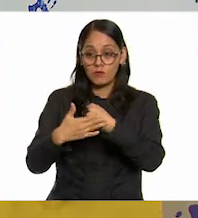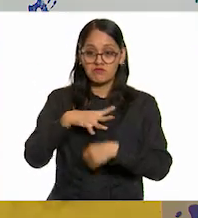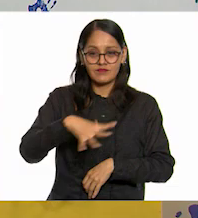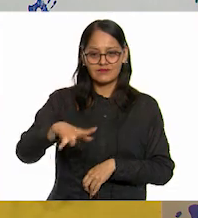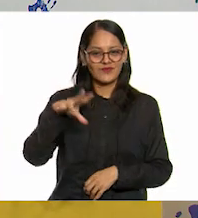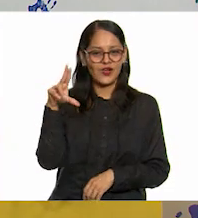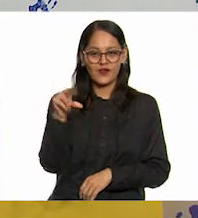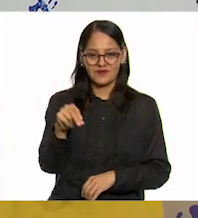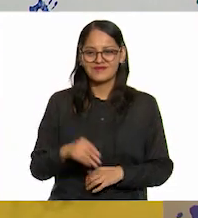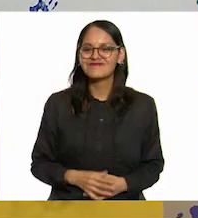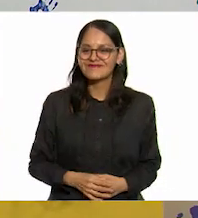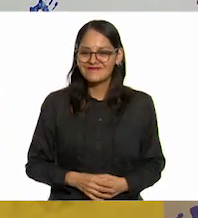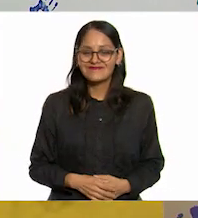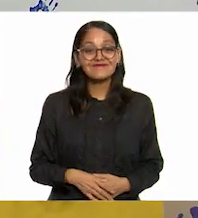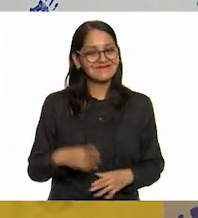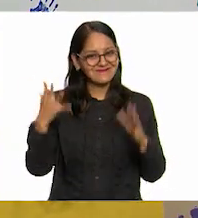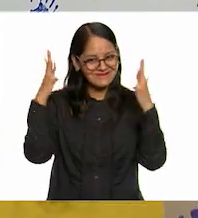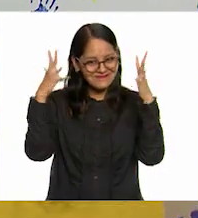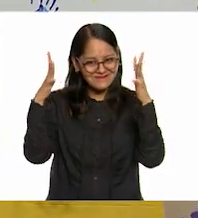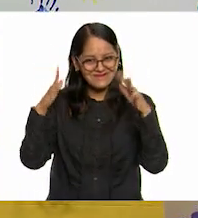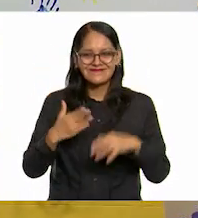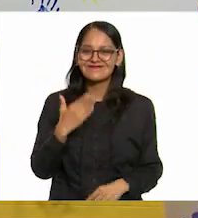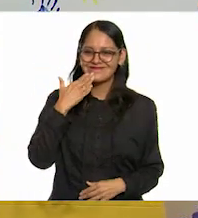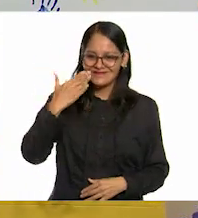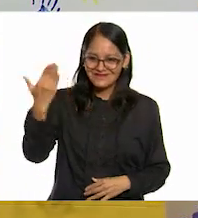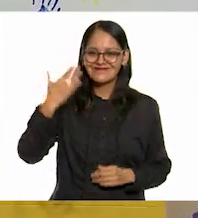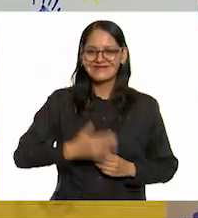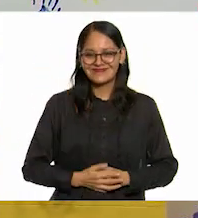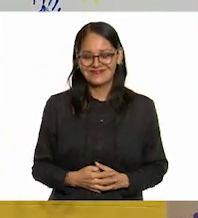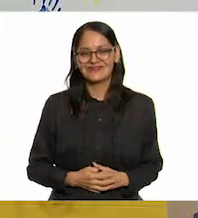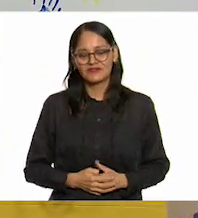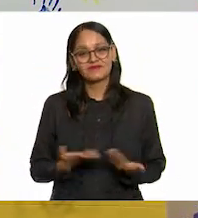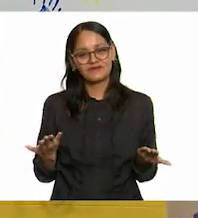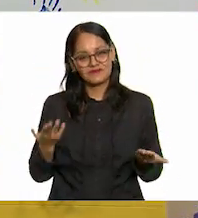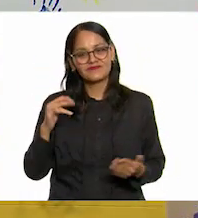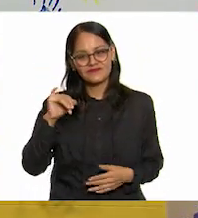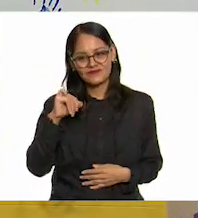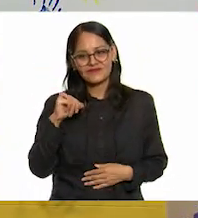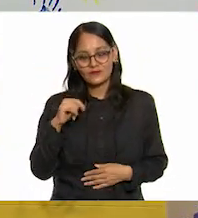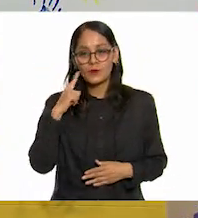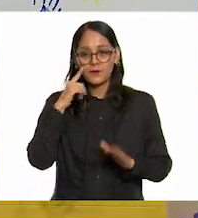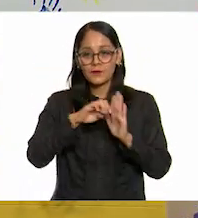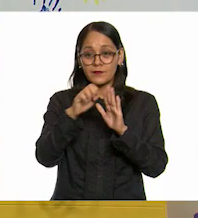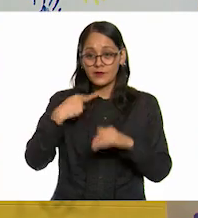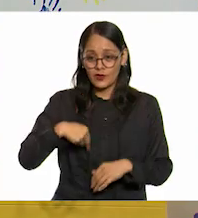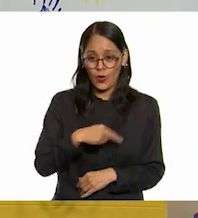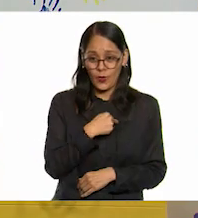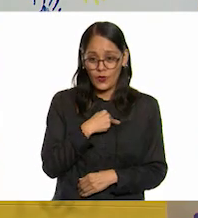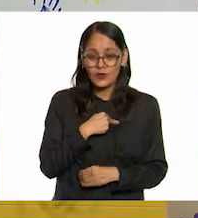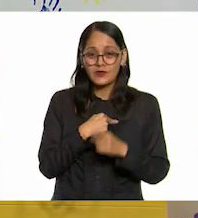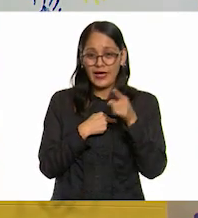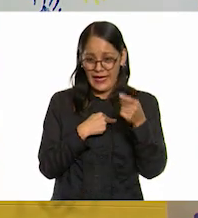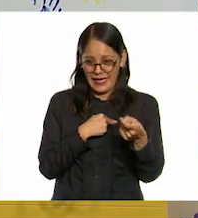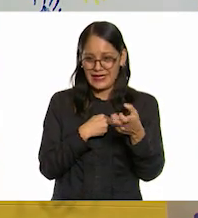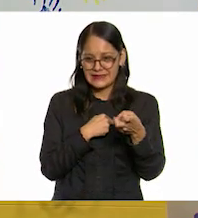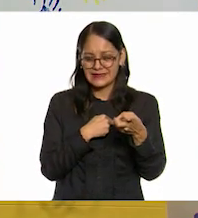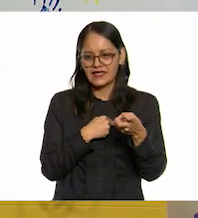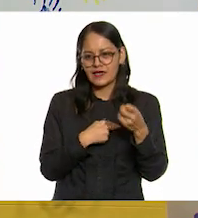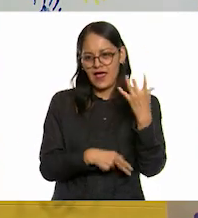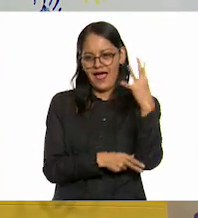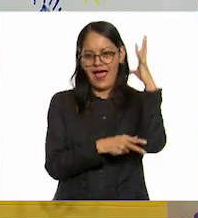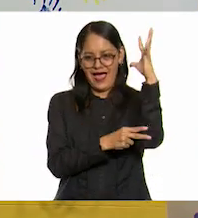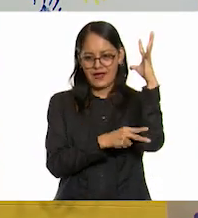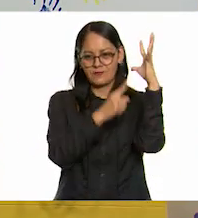¡Bravo! Lo hiciste muy bien. Y bueno, pues efectivamente, cuando ocupamos esta u otras formas